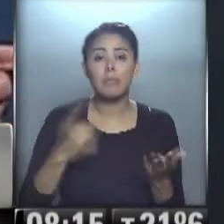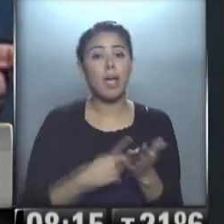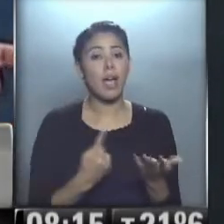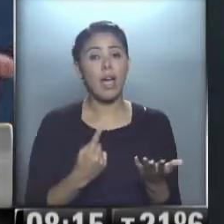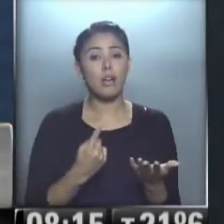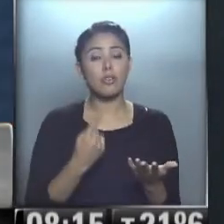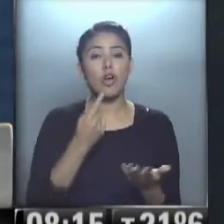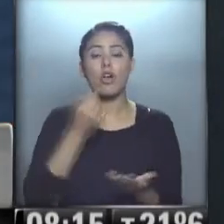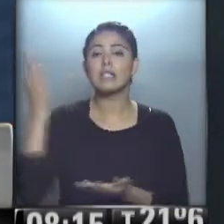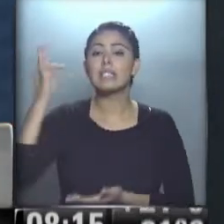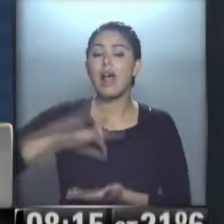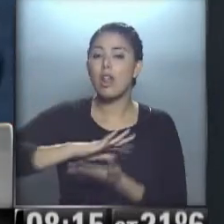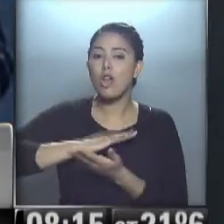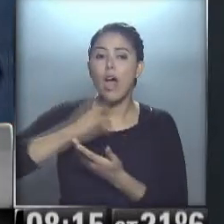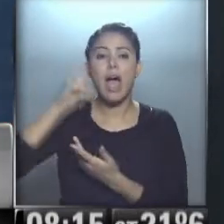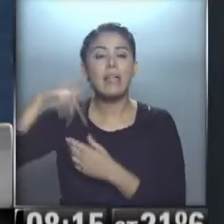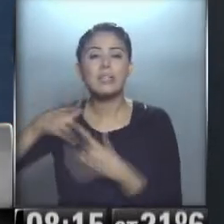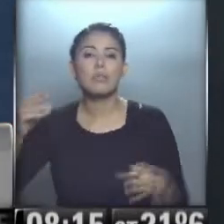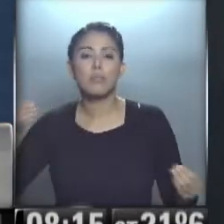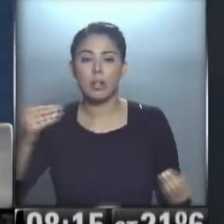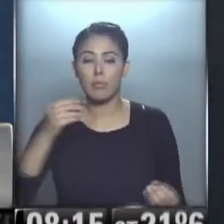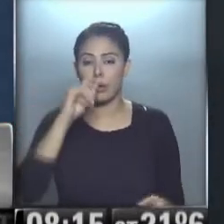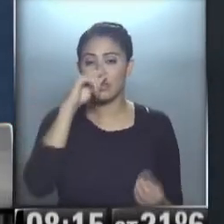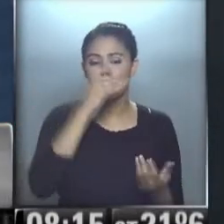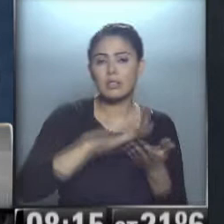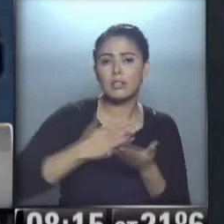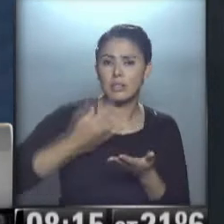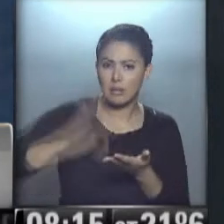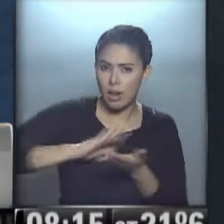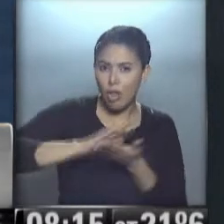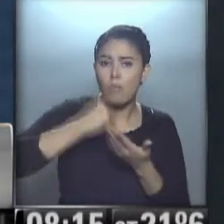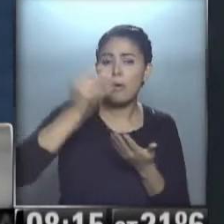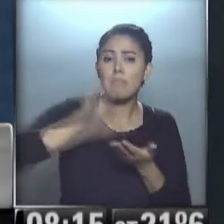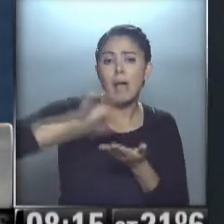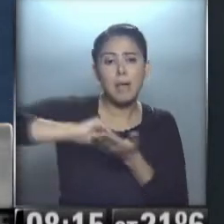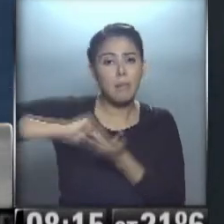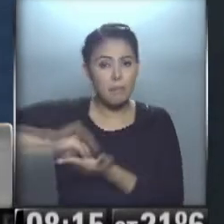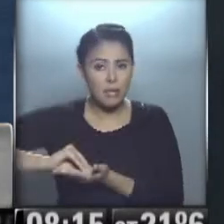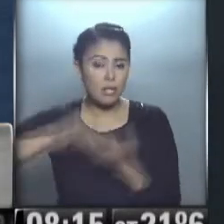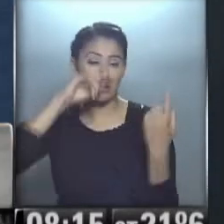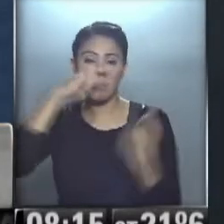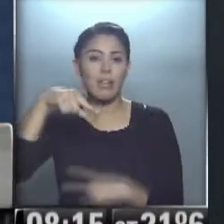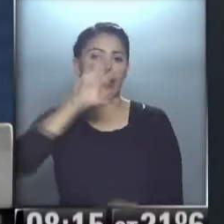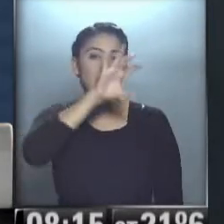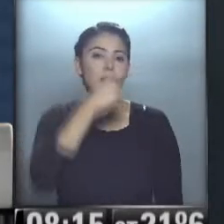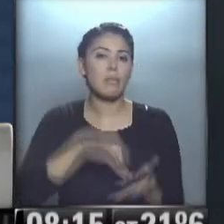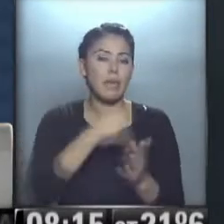punto de vista del salario inicial, porque la composición del salario puede ser salario básico y otros componentes diferentes entre provincias entre